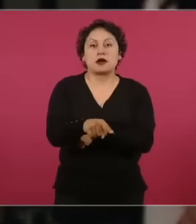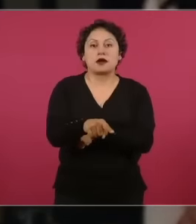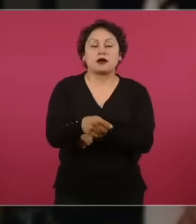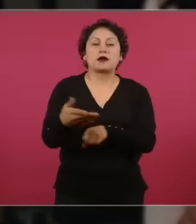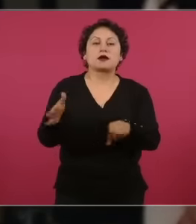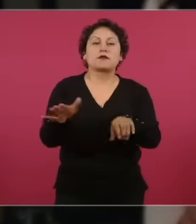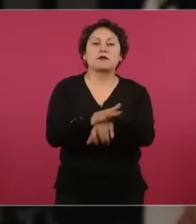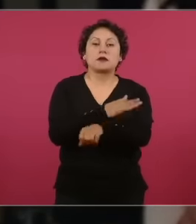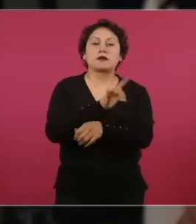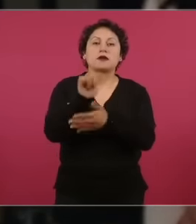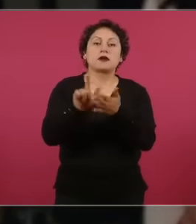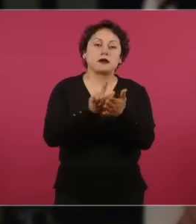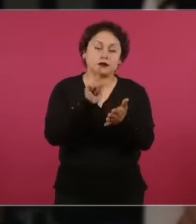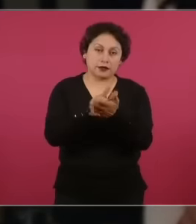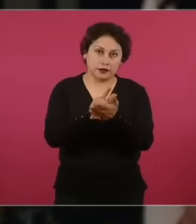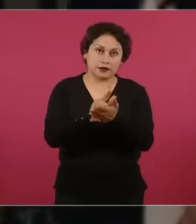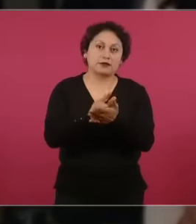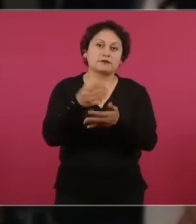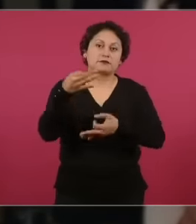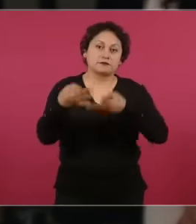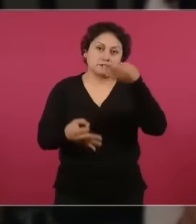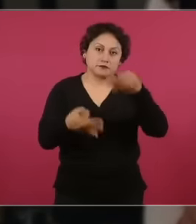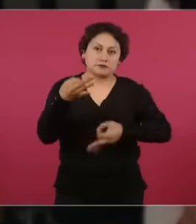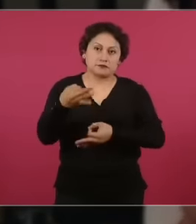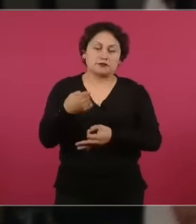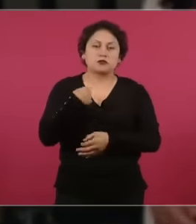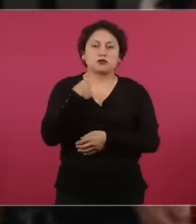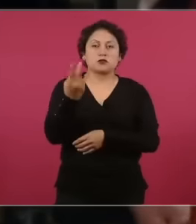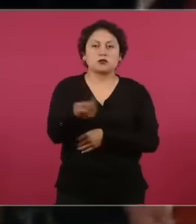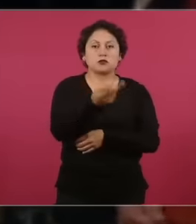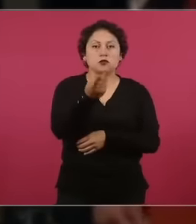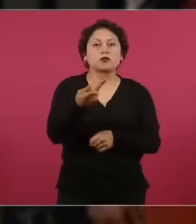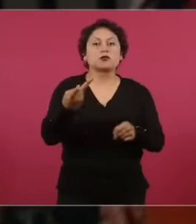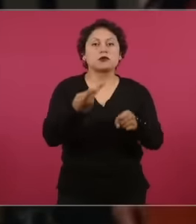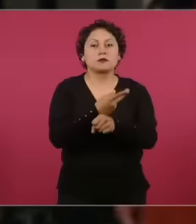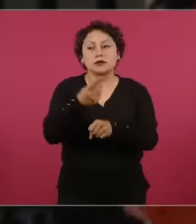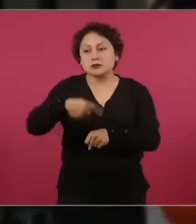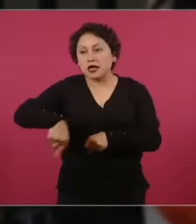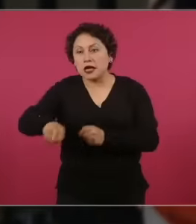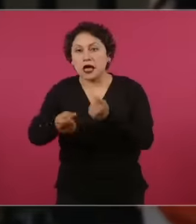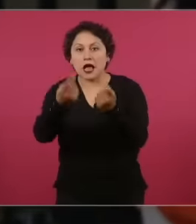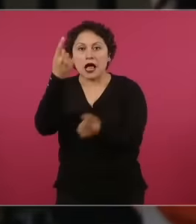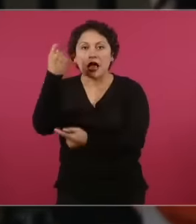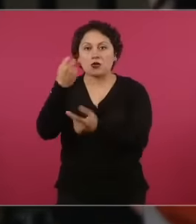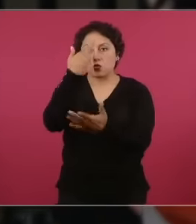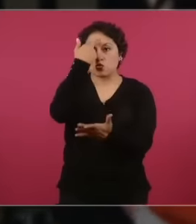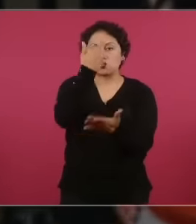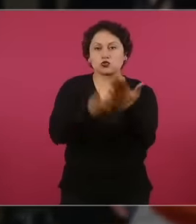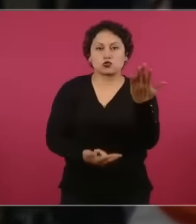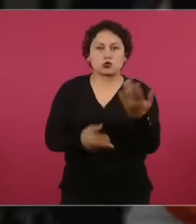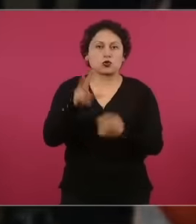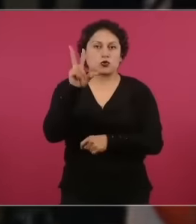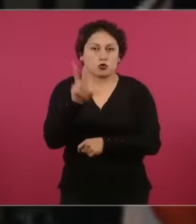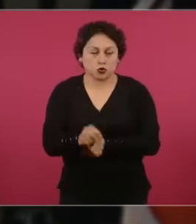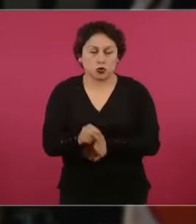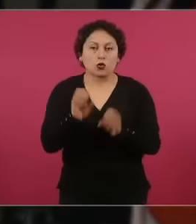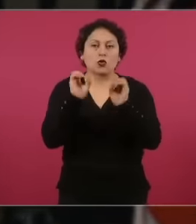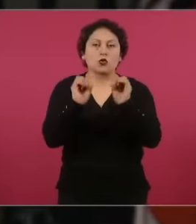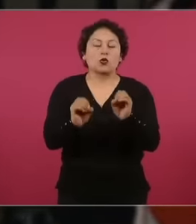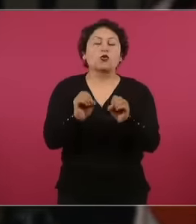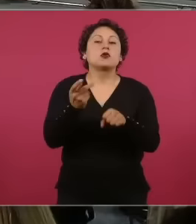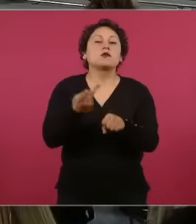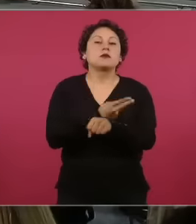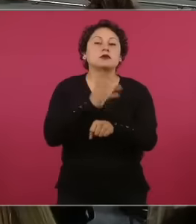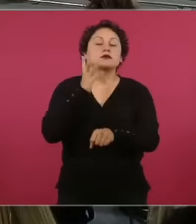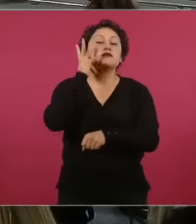del Poder Legislativo. ¿Cómo van a enfrentar el riesgo en torno a estas, a no caer en desacato y a que no se vaya a futuro a alegar